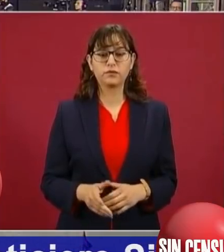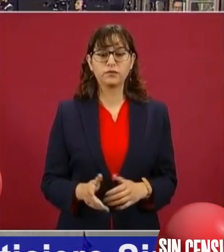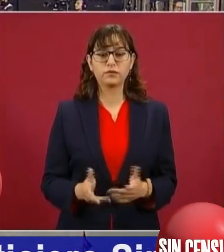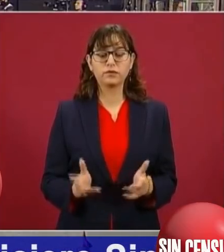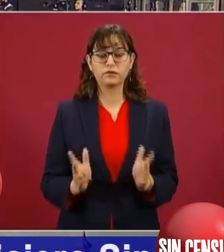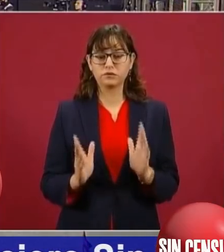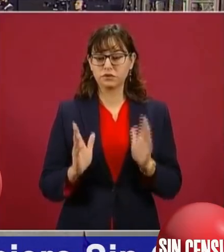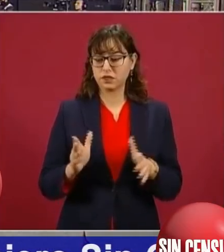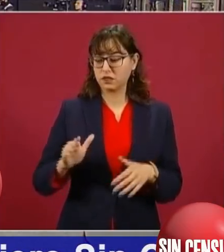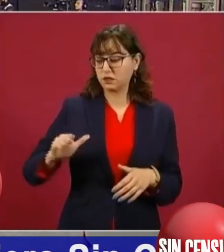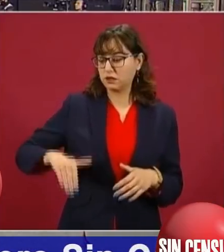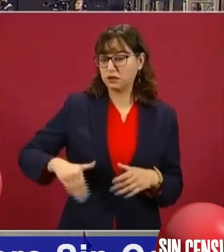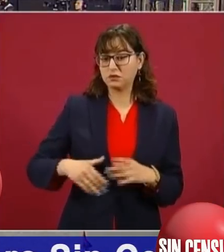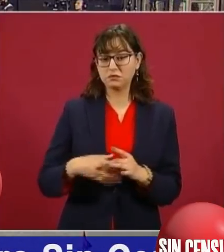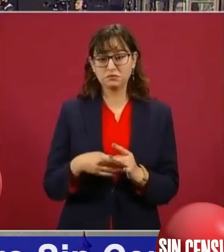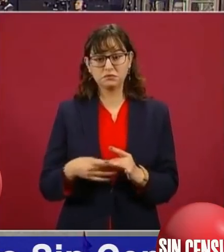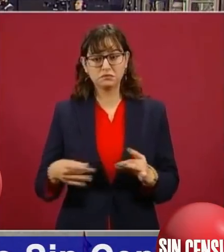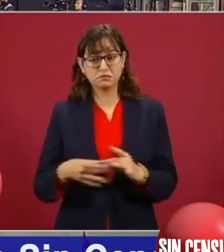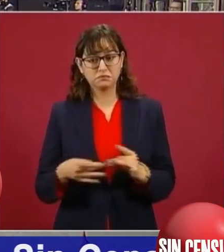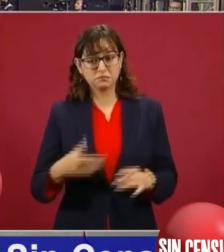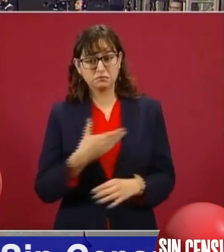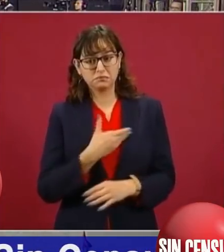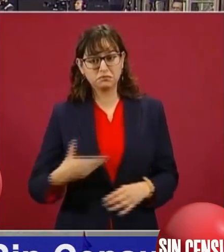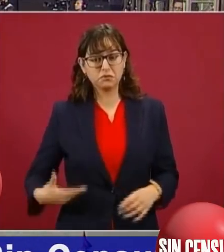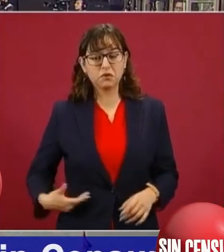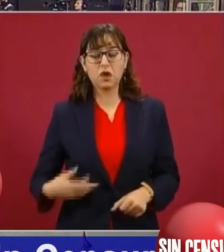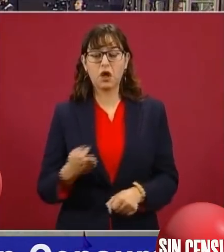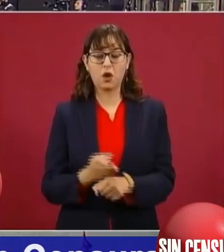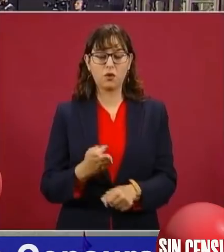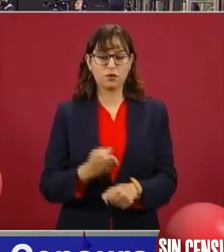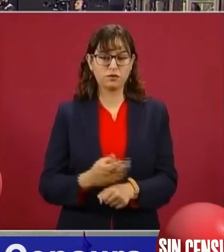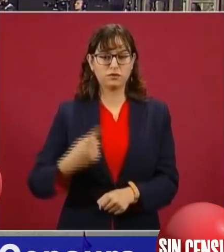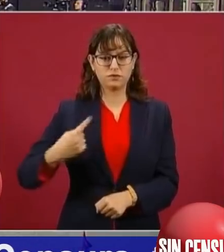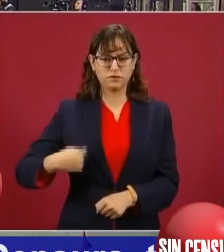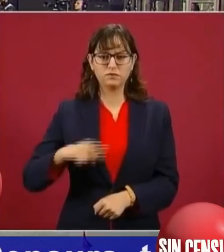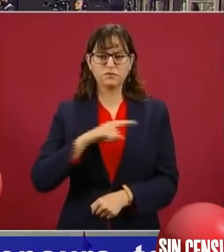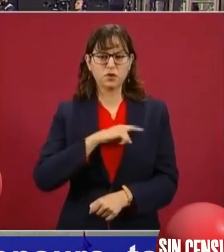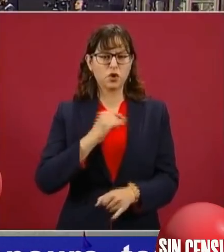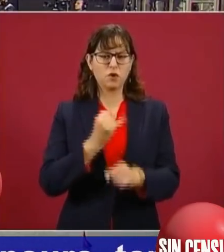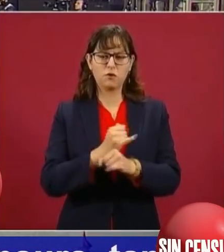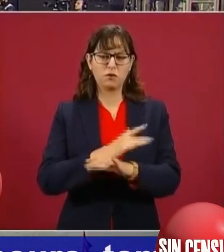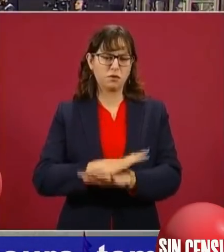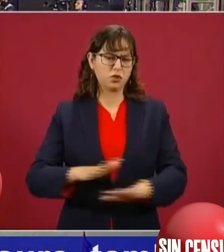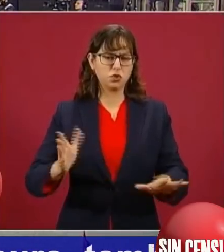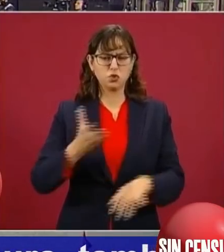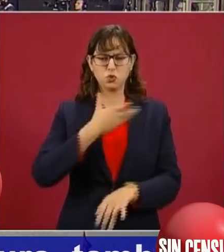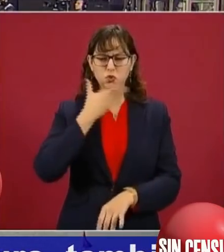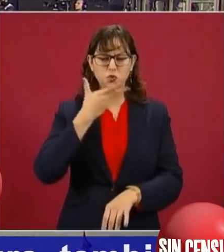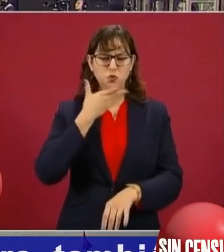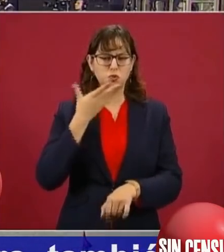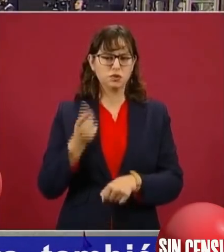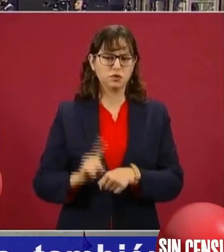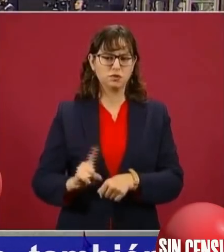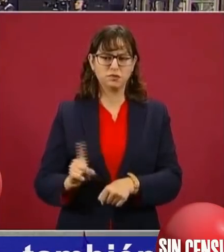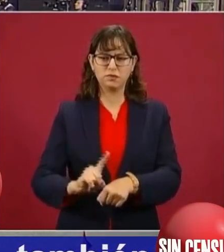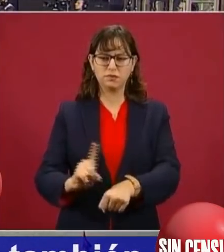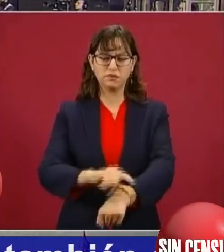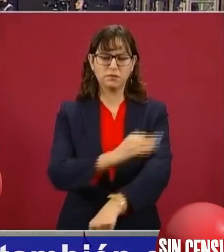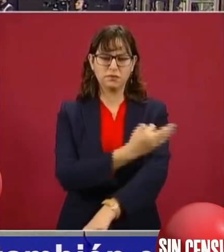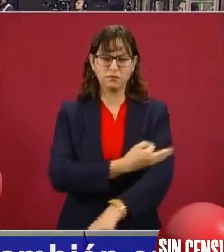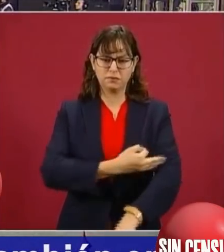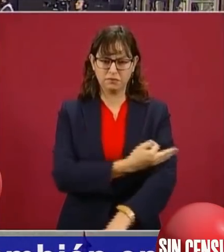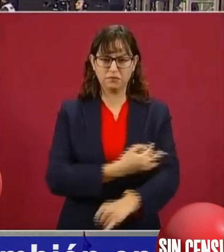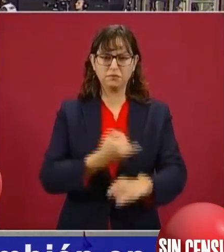presidente, vamos a compartir el informe técnico que presentamos en las tardes